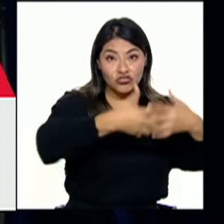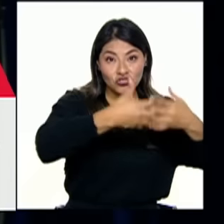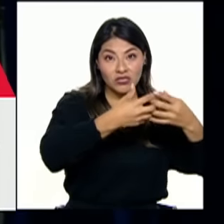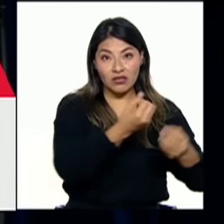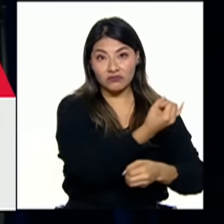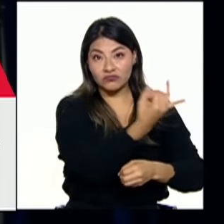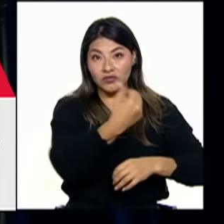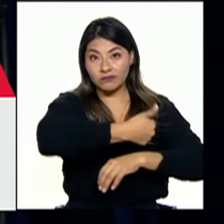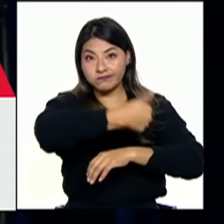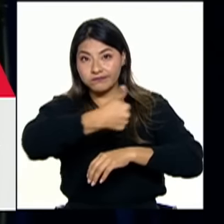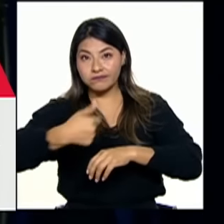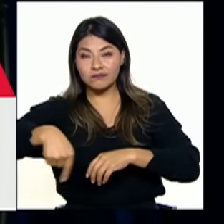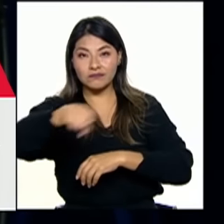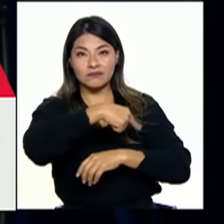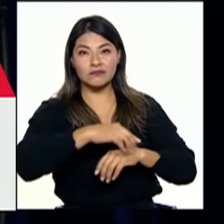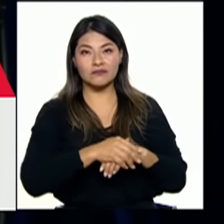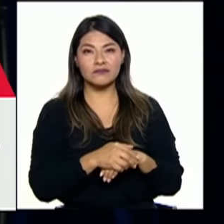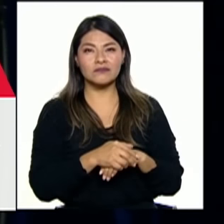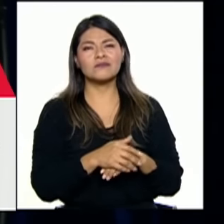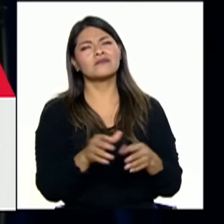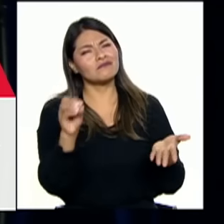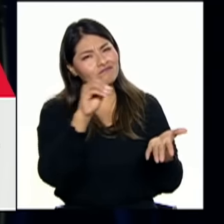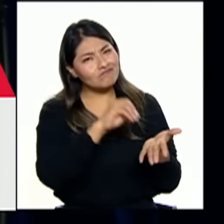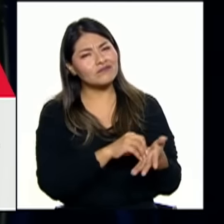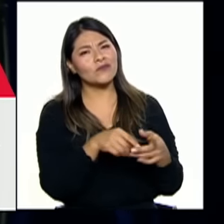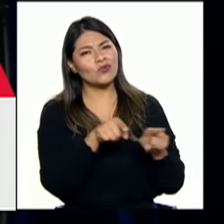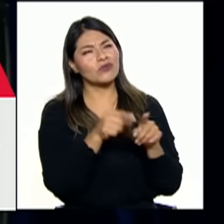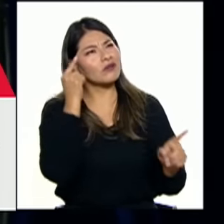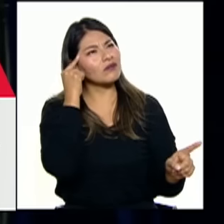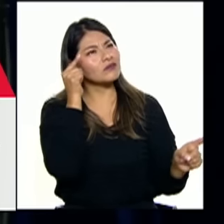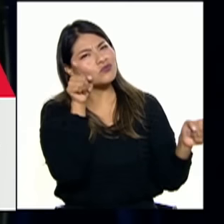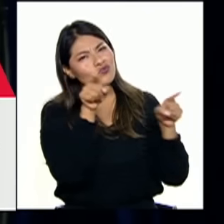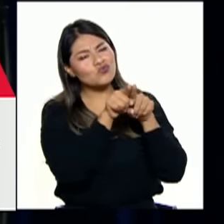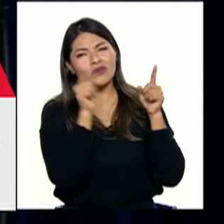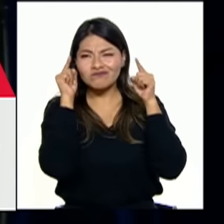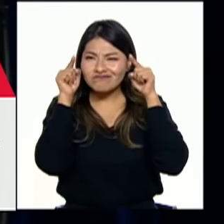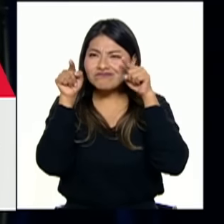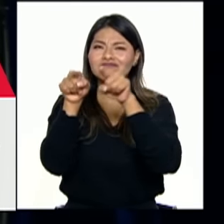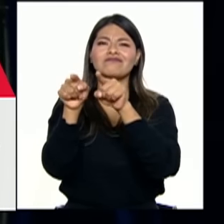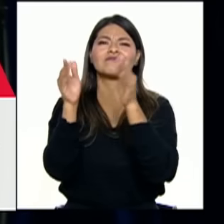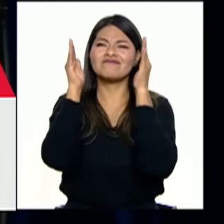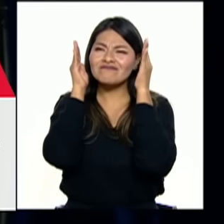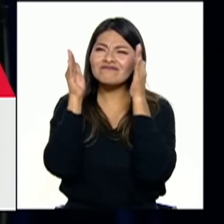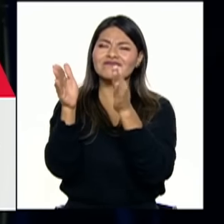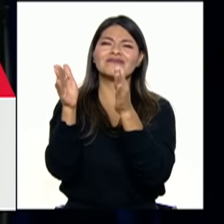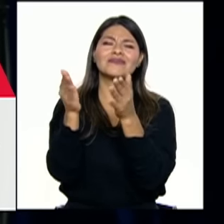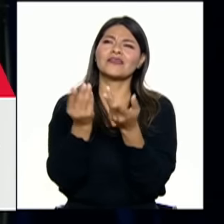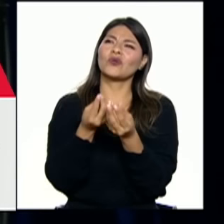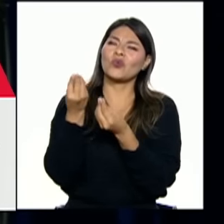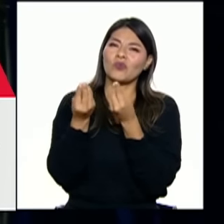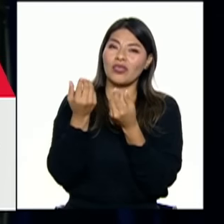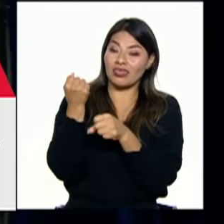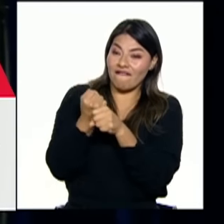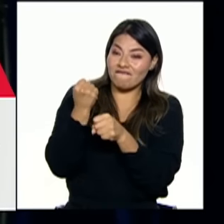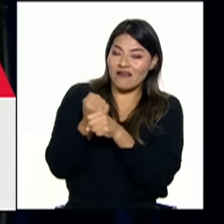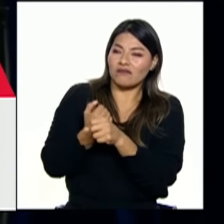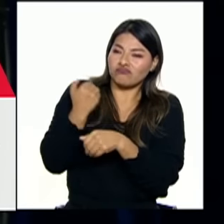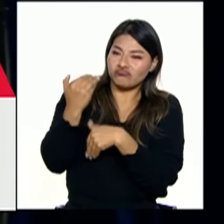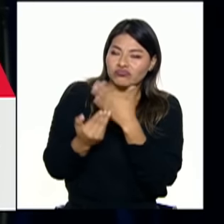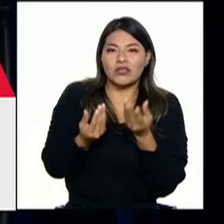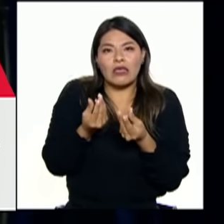Industrias, renovemos nuestra determinación de trabajar juntos para retornar a tasas